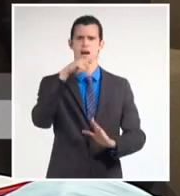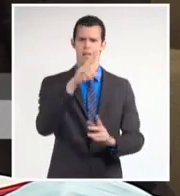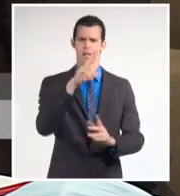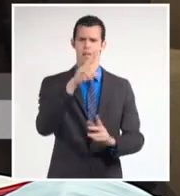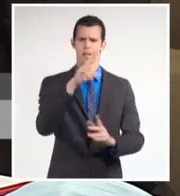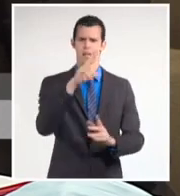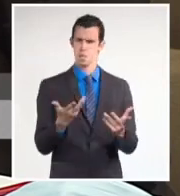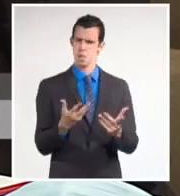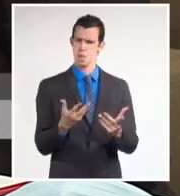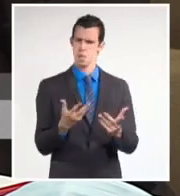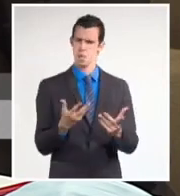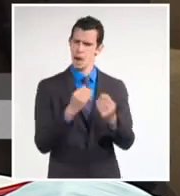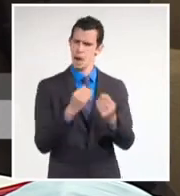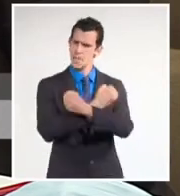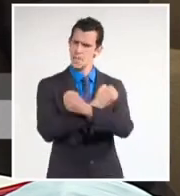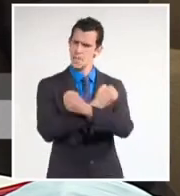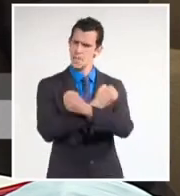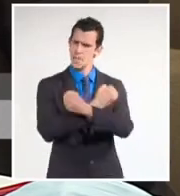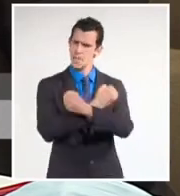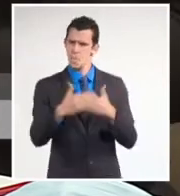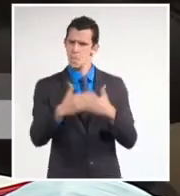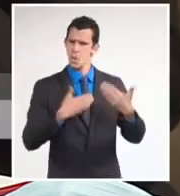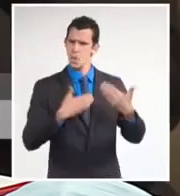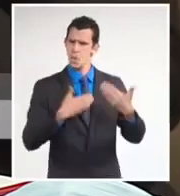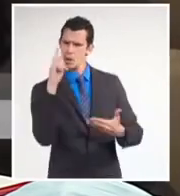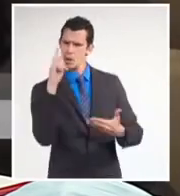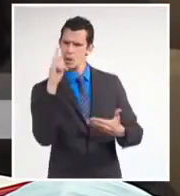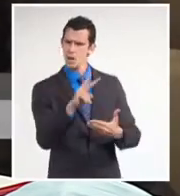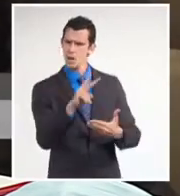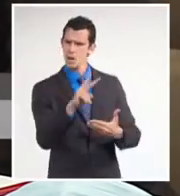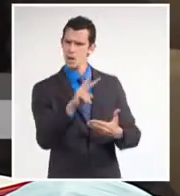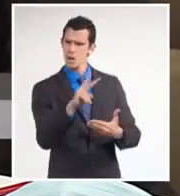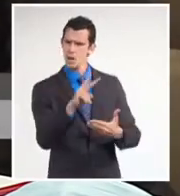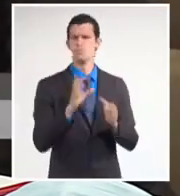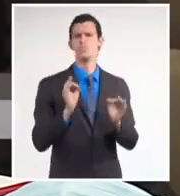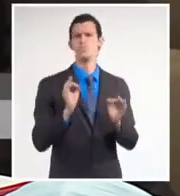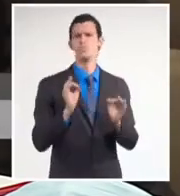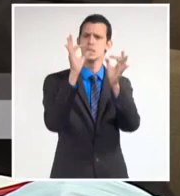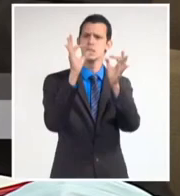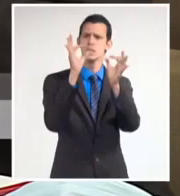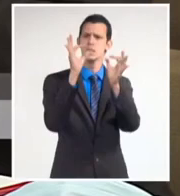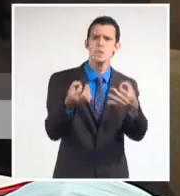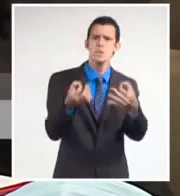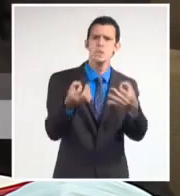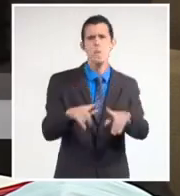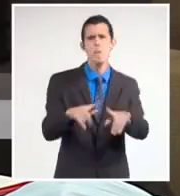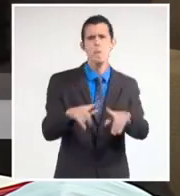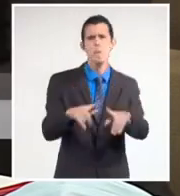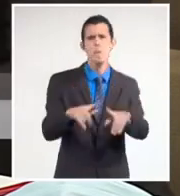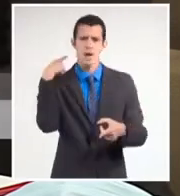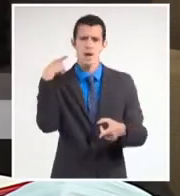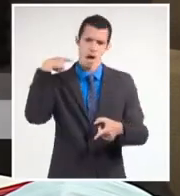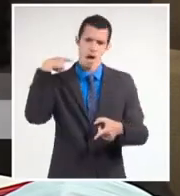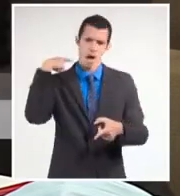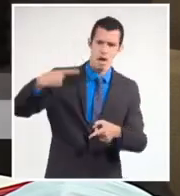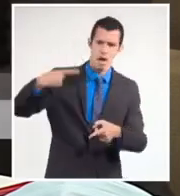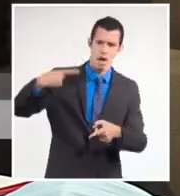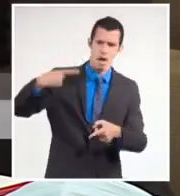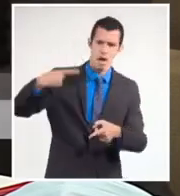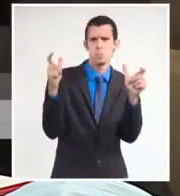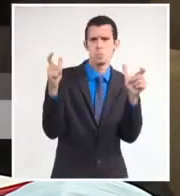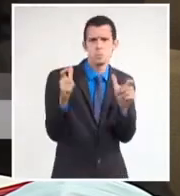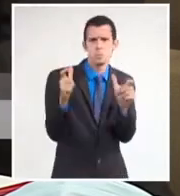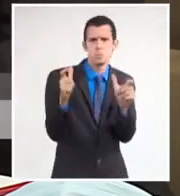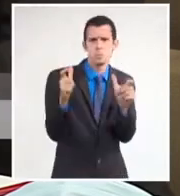es muy compleja. Y el análisis del decrecimiento por año no deja lugar a dudas. Y por